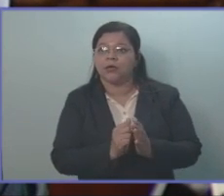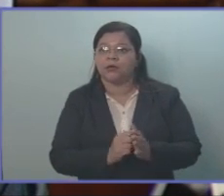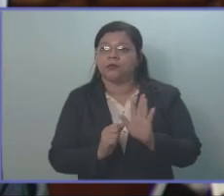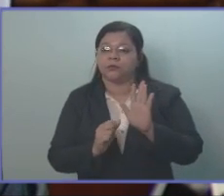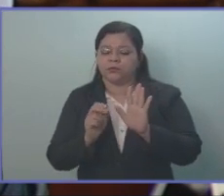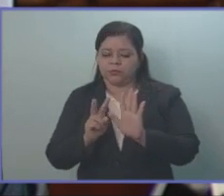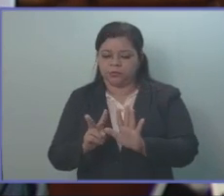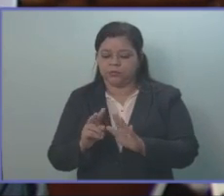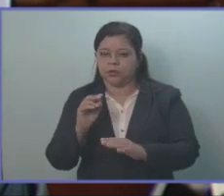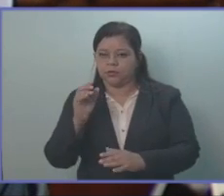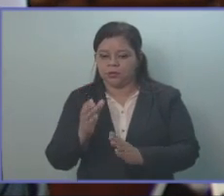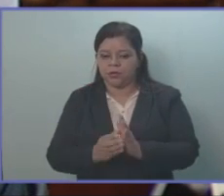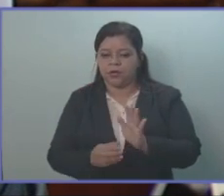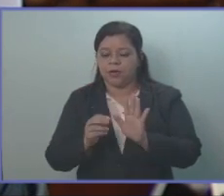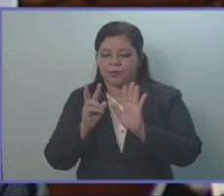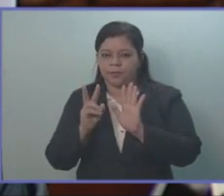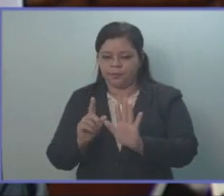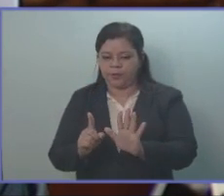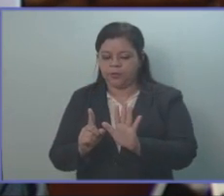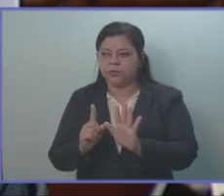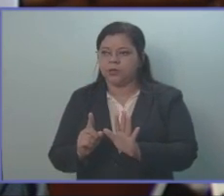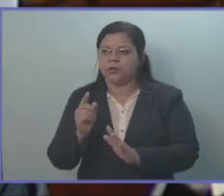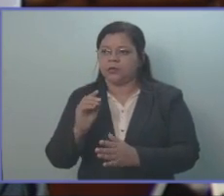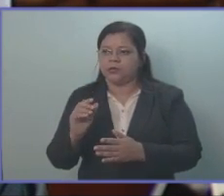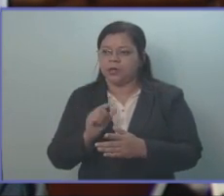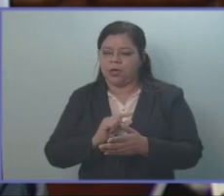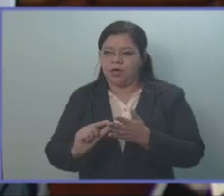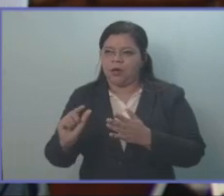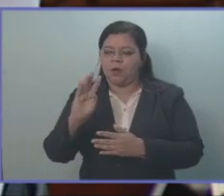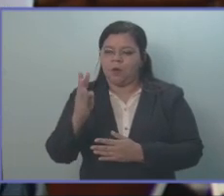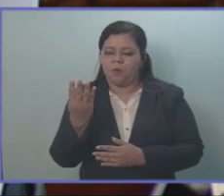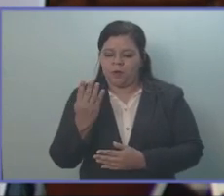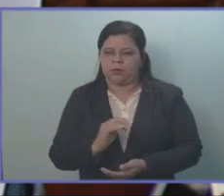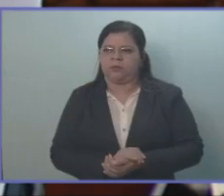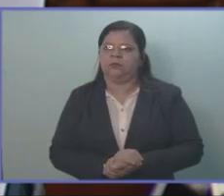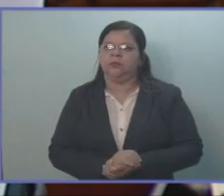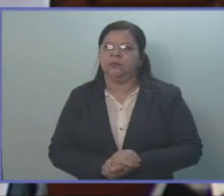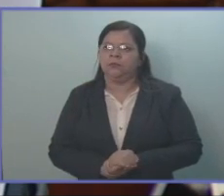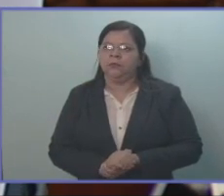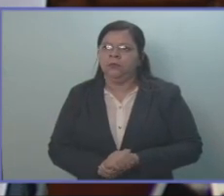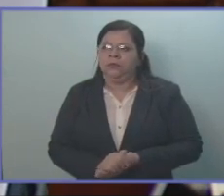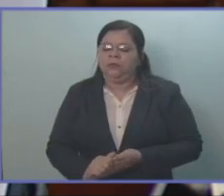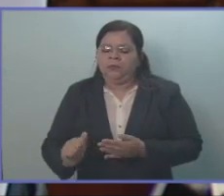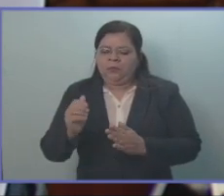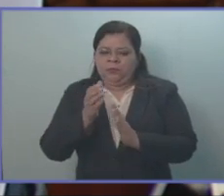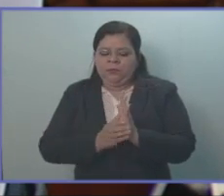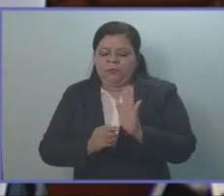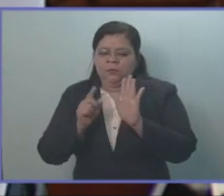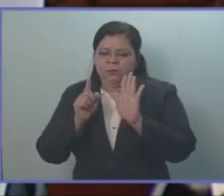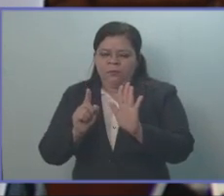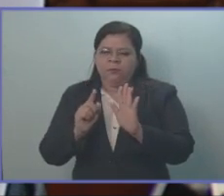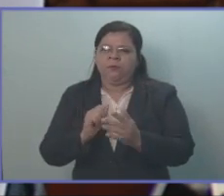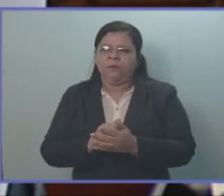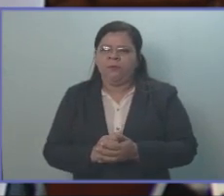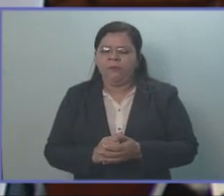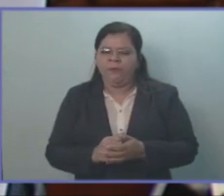un capítulo 6 al título 4 de la siguiente manera. Capítulo 6.